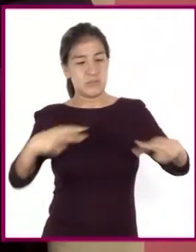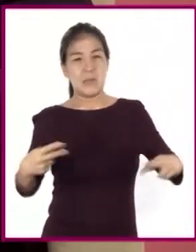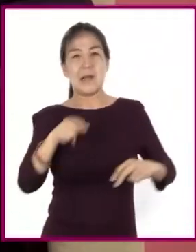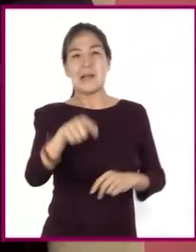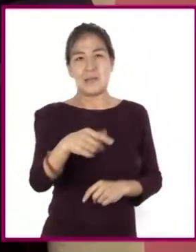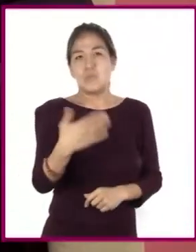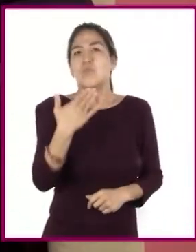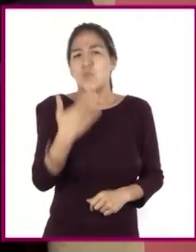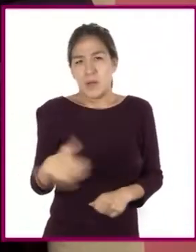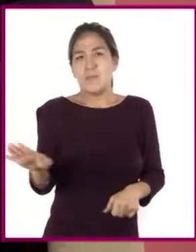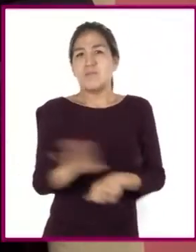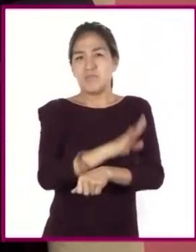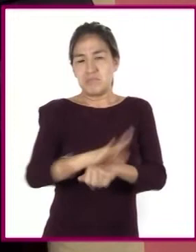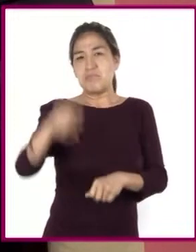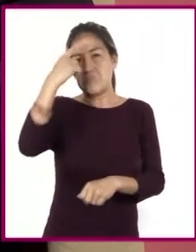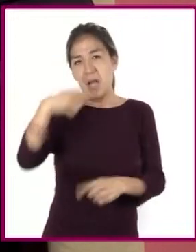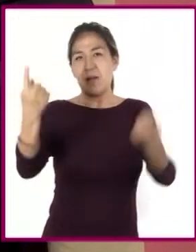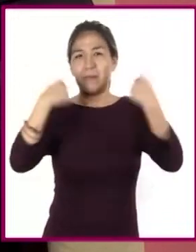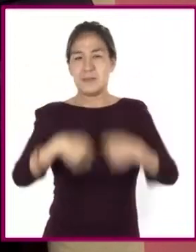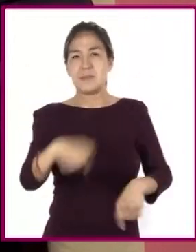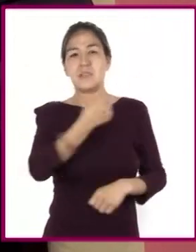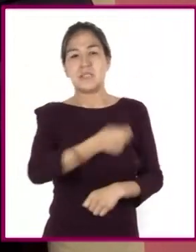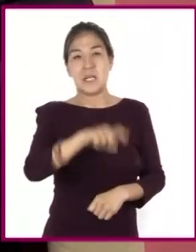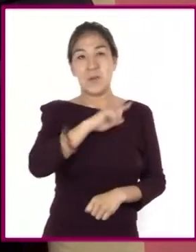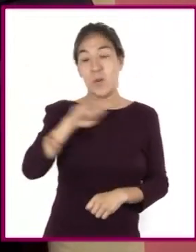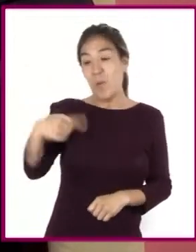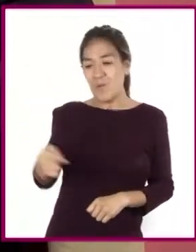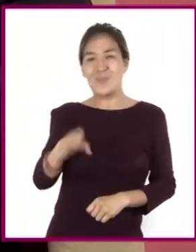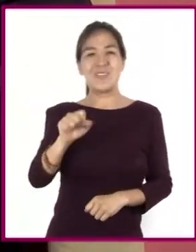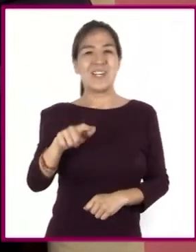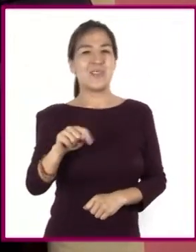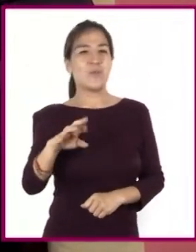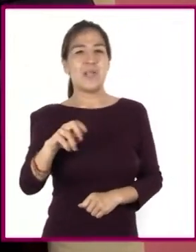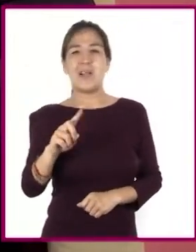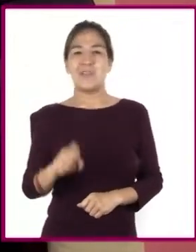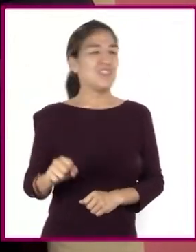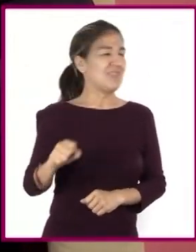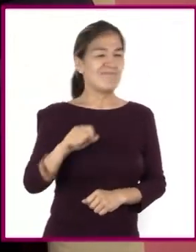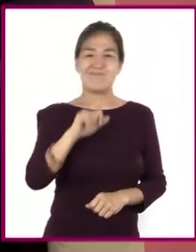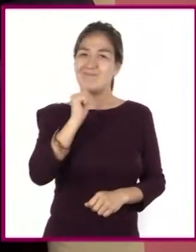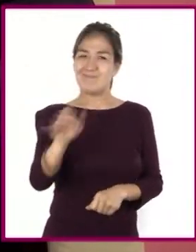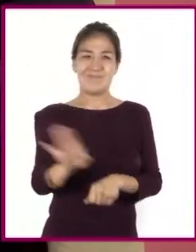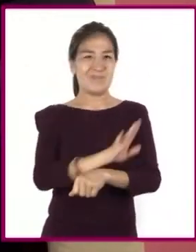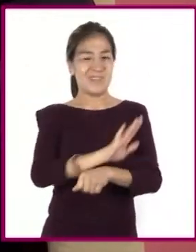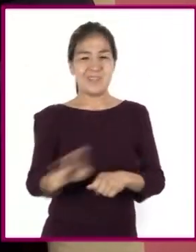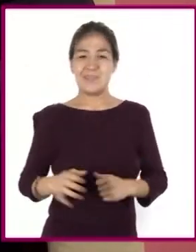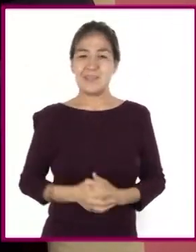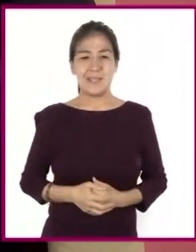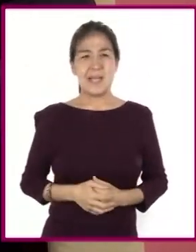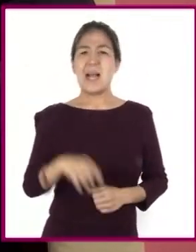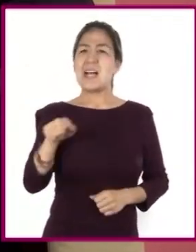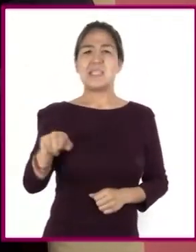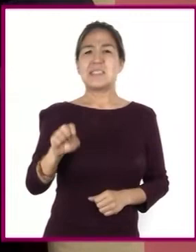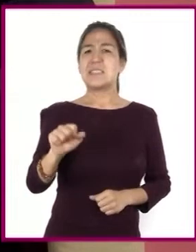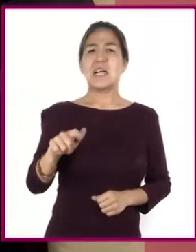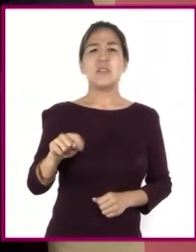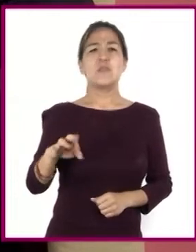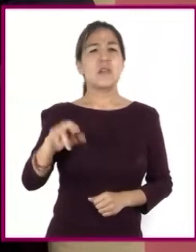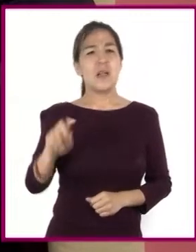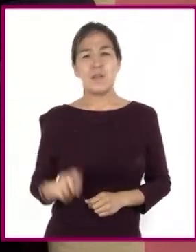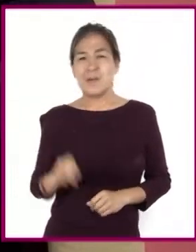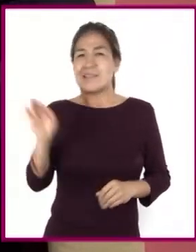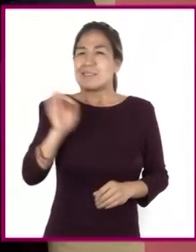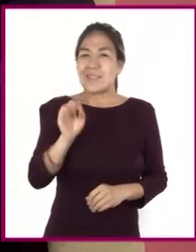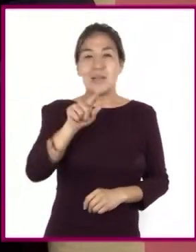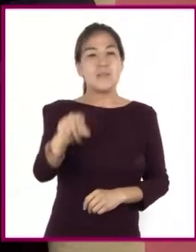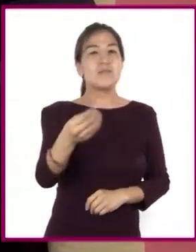benéficos para la salud y los ácidos grasos saturados pueden no serlo. Un ácido graso saturado o un